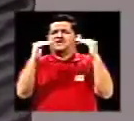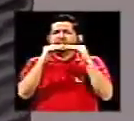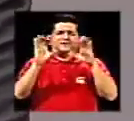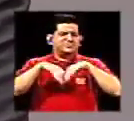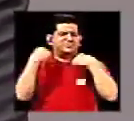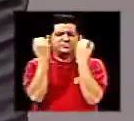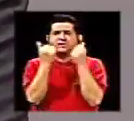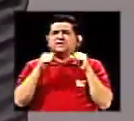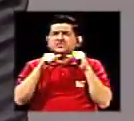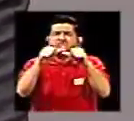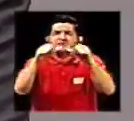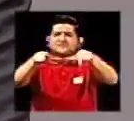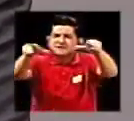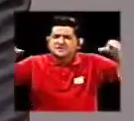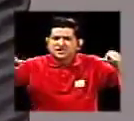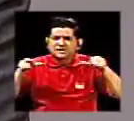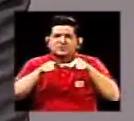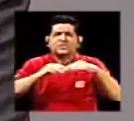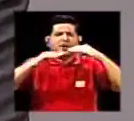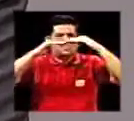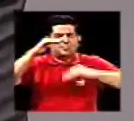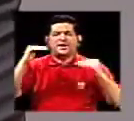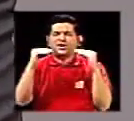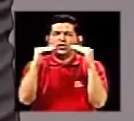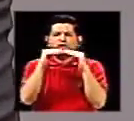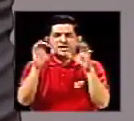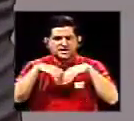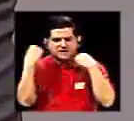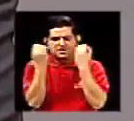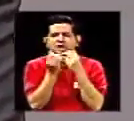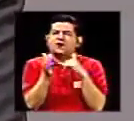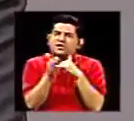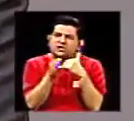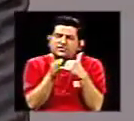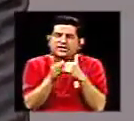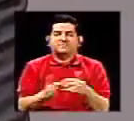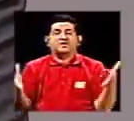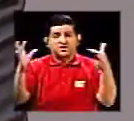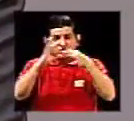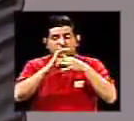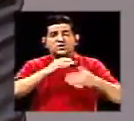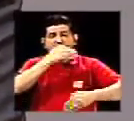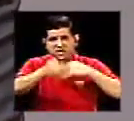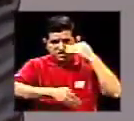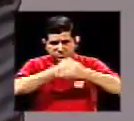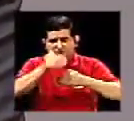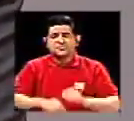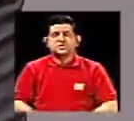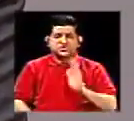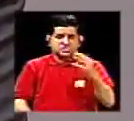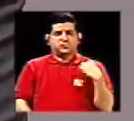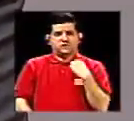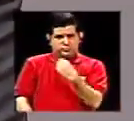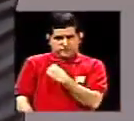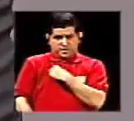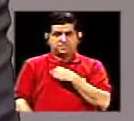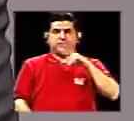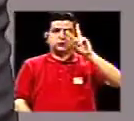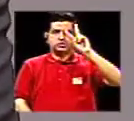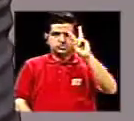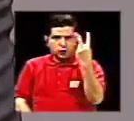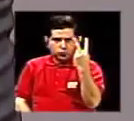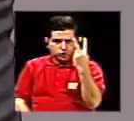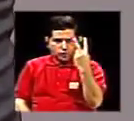todavía continúan muchos lugares con bajo nivel organizativo y débil, que está muy ligado también al proceso de formación de su militancia. Un segundo